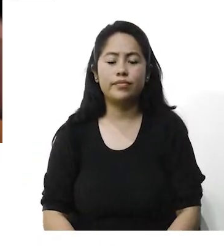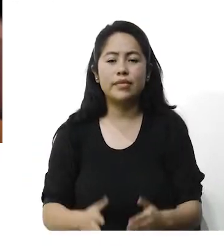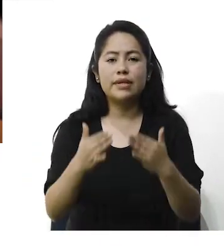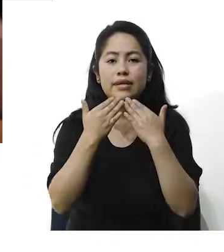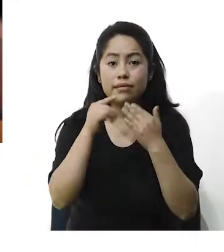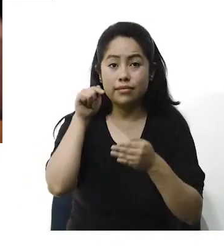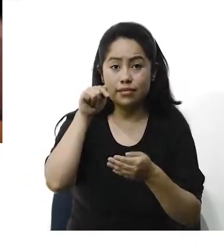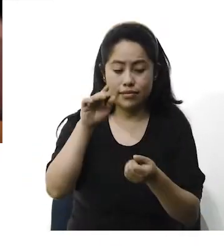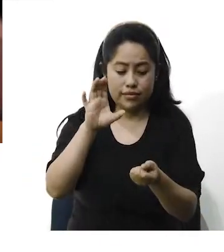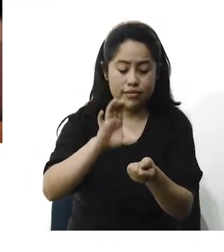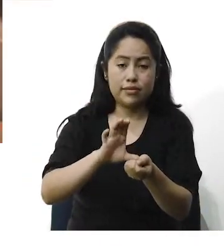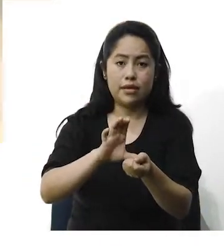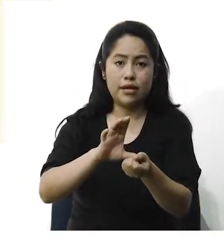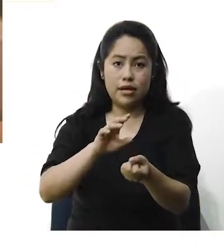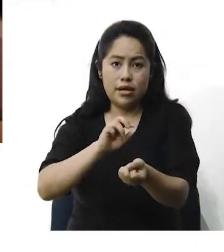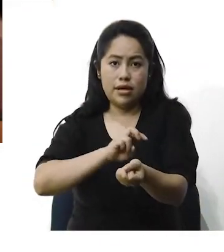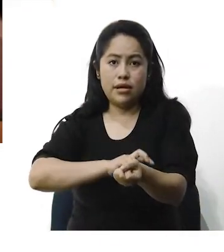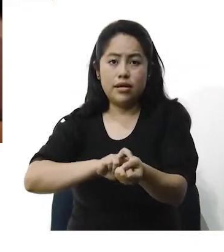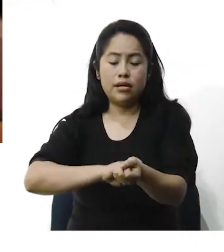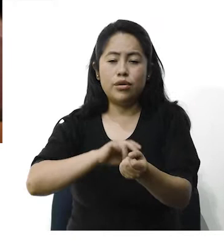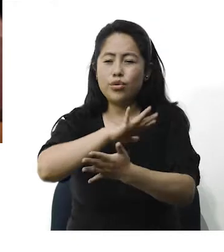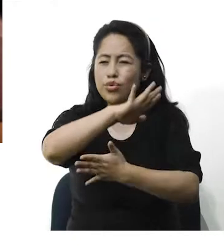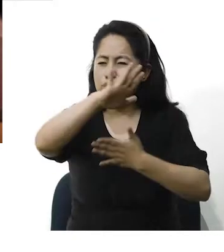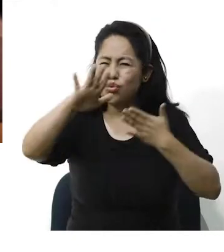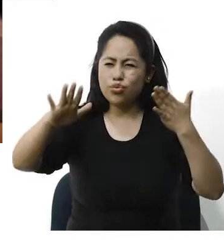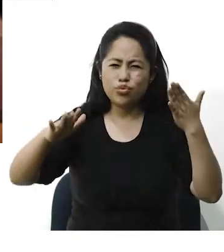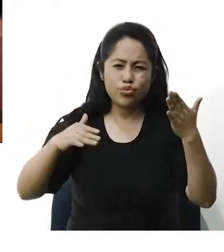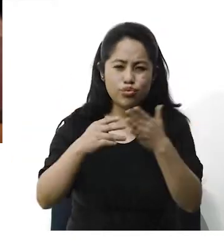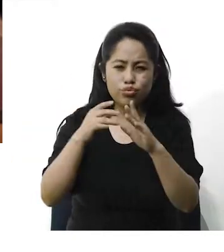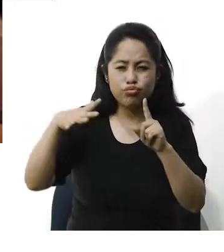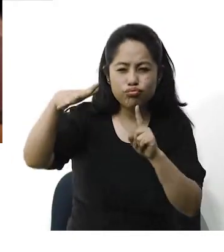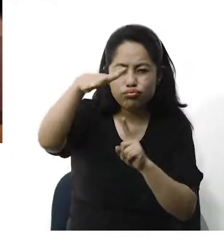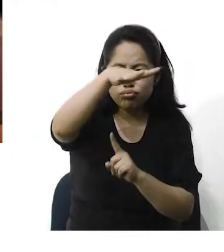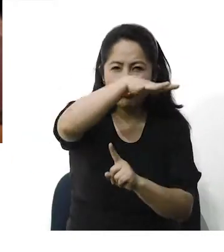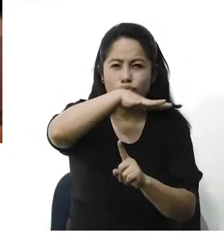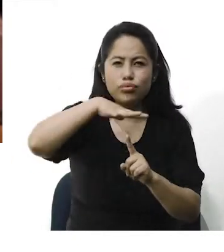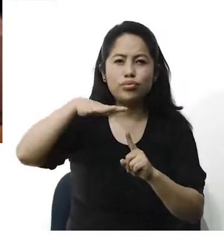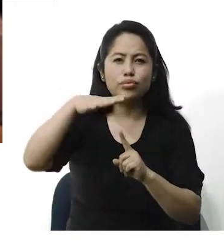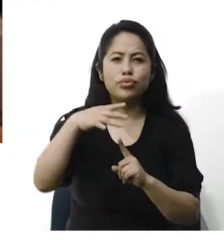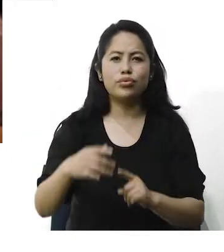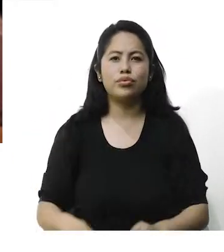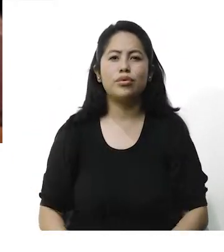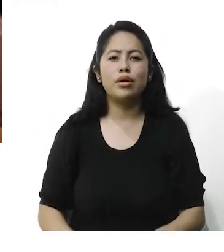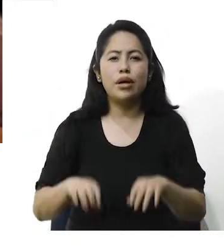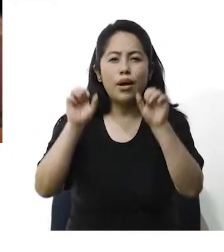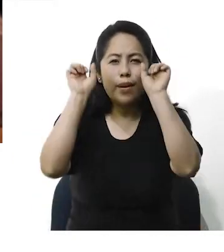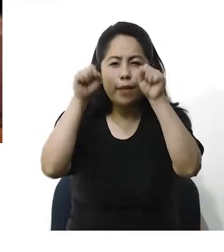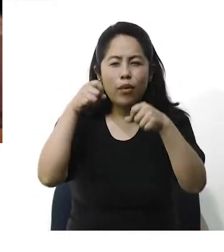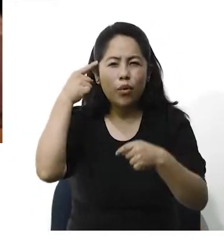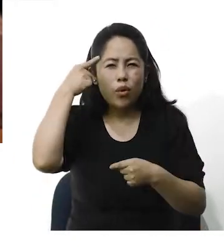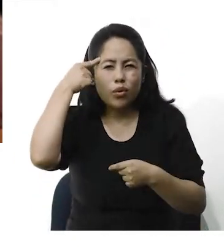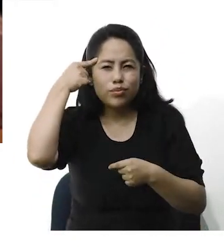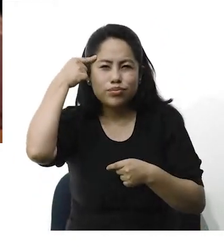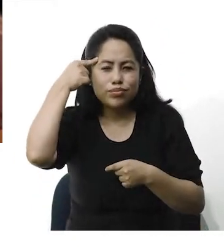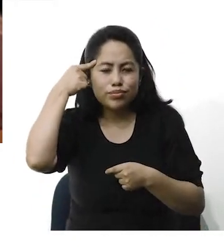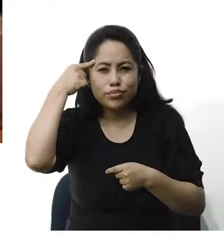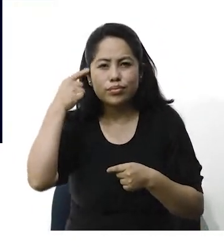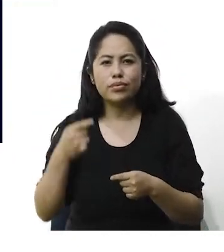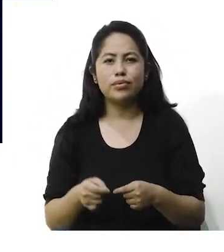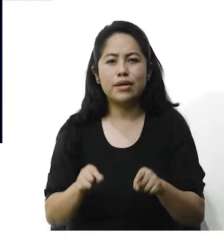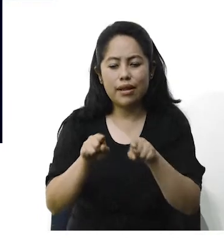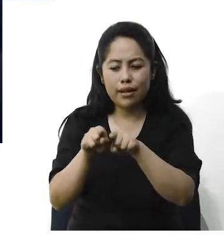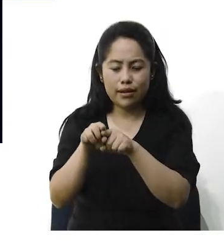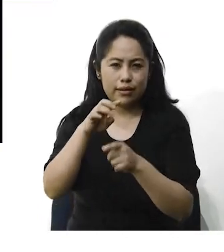estas neuronas ocurre todo lo que pasa a nuestro alrededor. Gracias a estas podemos pensar,